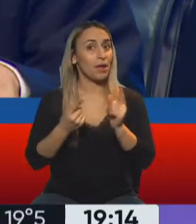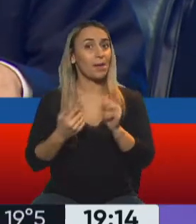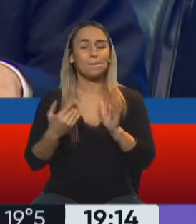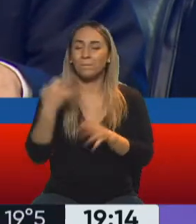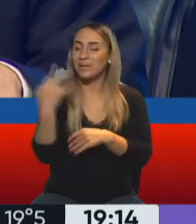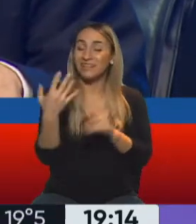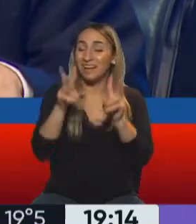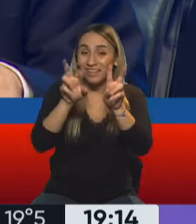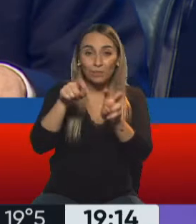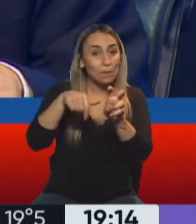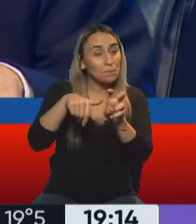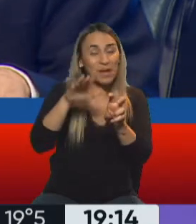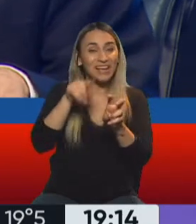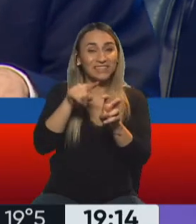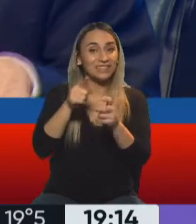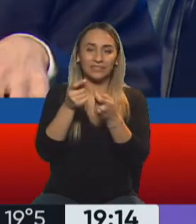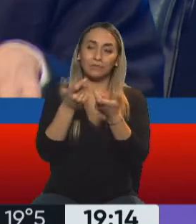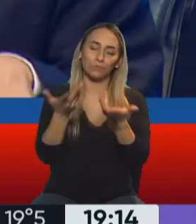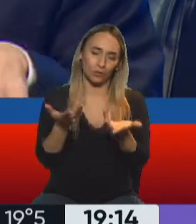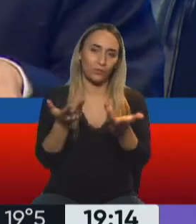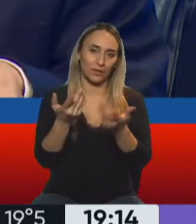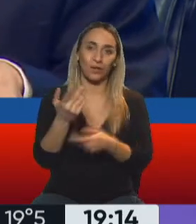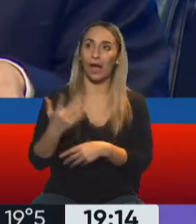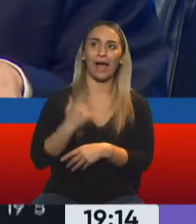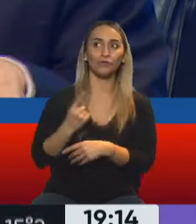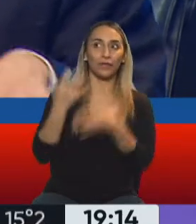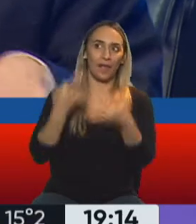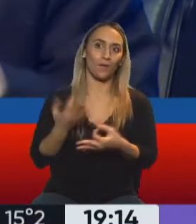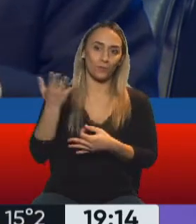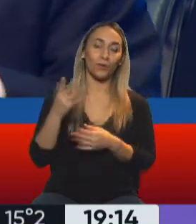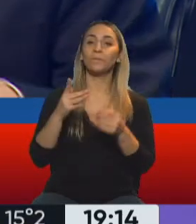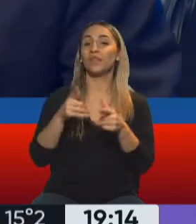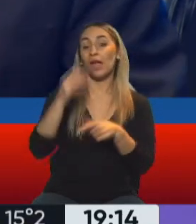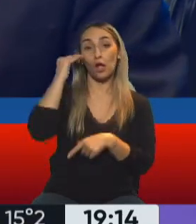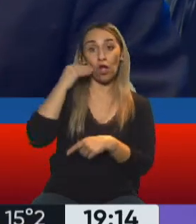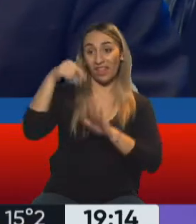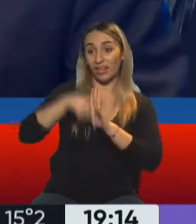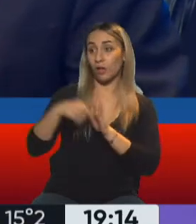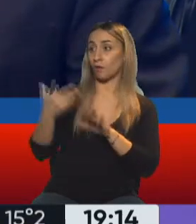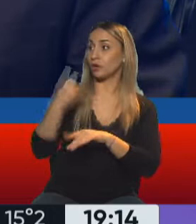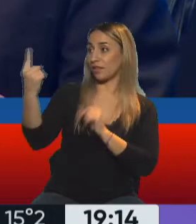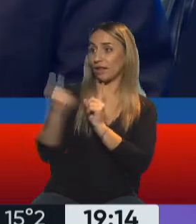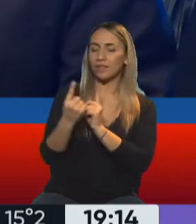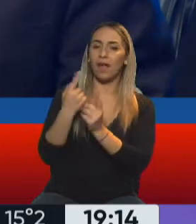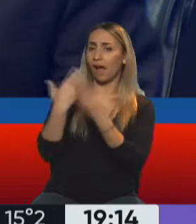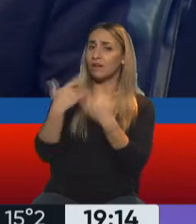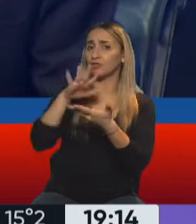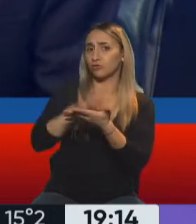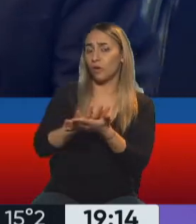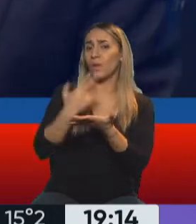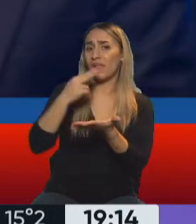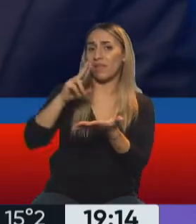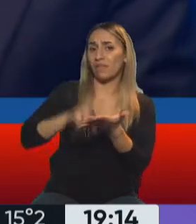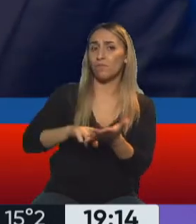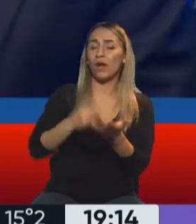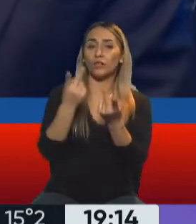más tocados con estas autoridades justamente de Corea del Sur fueron esta redistribución de los derechos especiales de giro, este